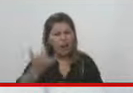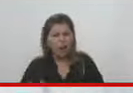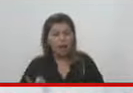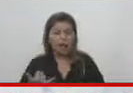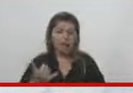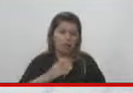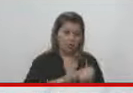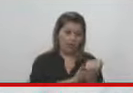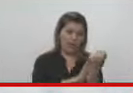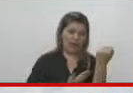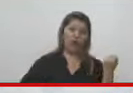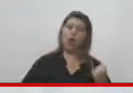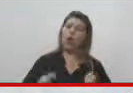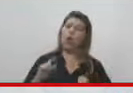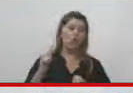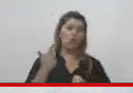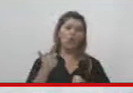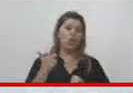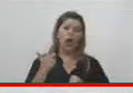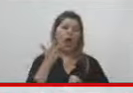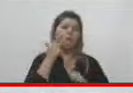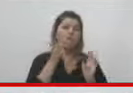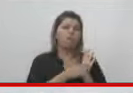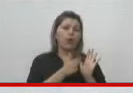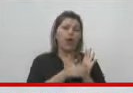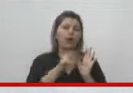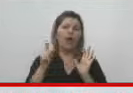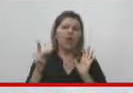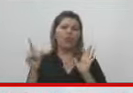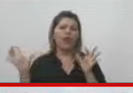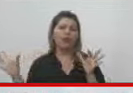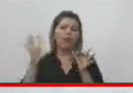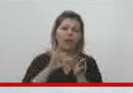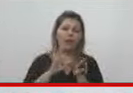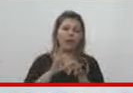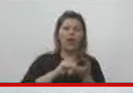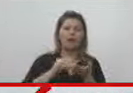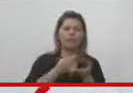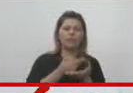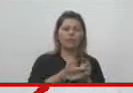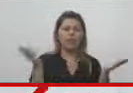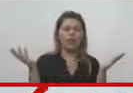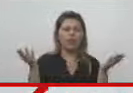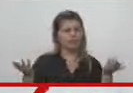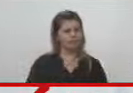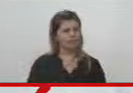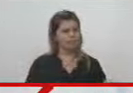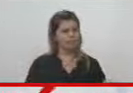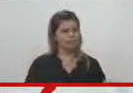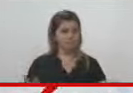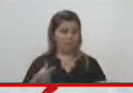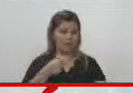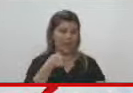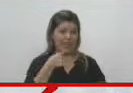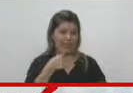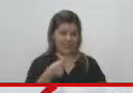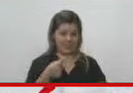obran constancias del tipo de vinculación del señor Federico Sturzenegger con la administración pública. Es decir, que en el tercer